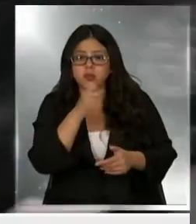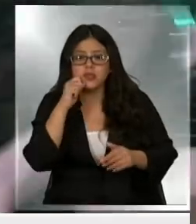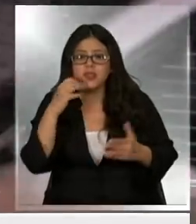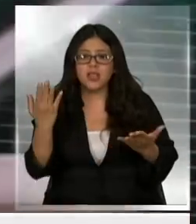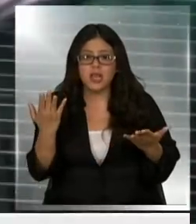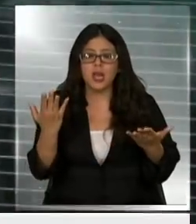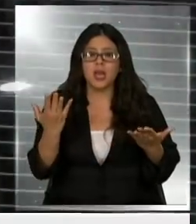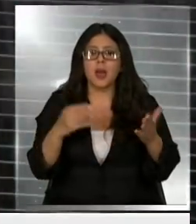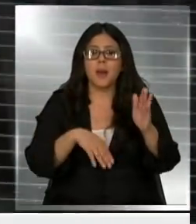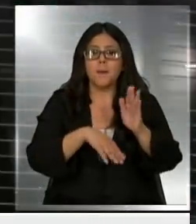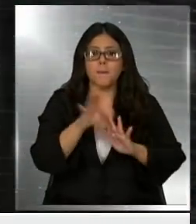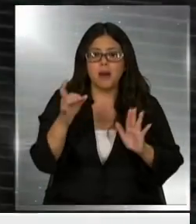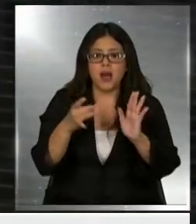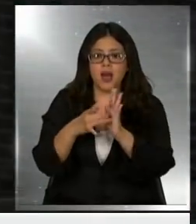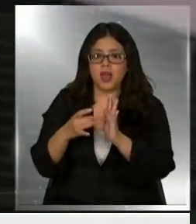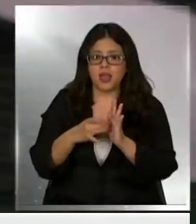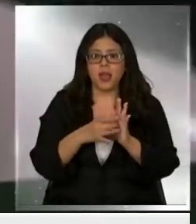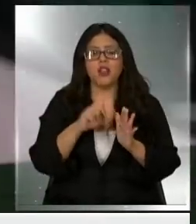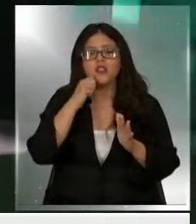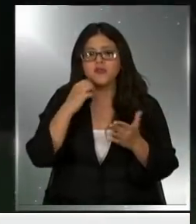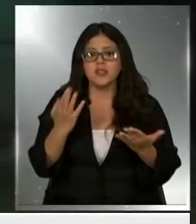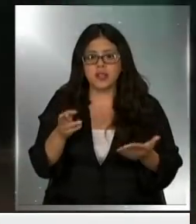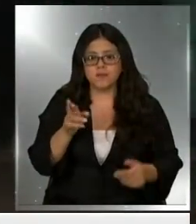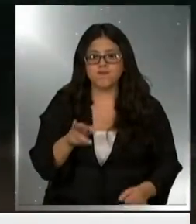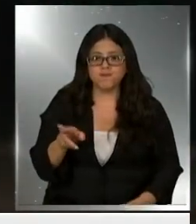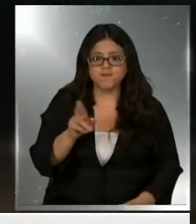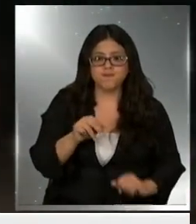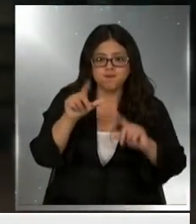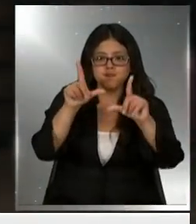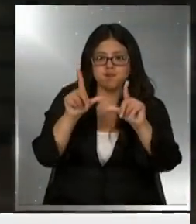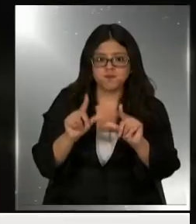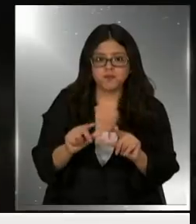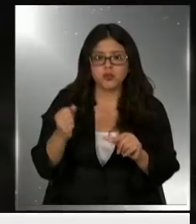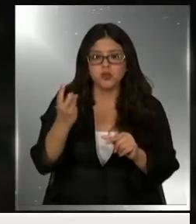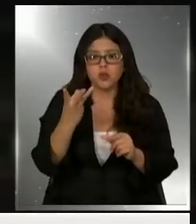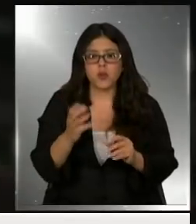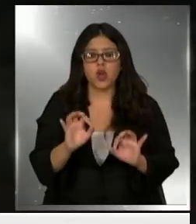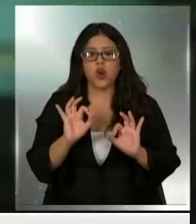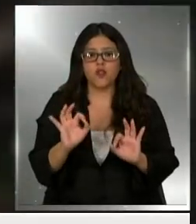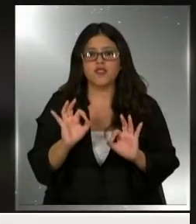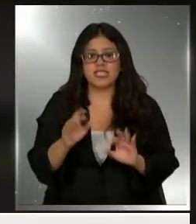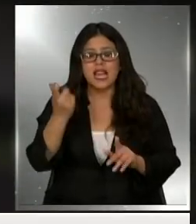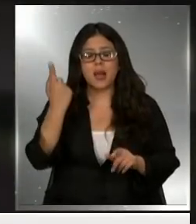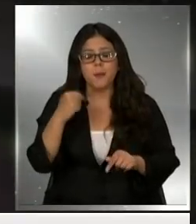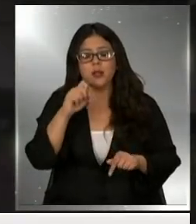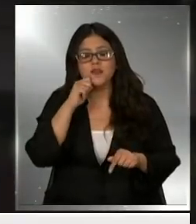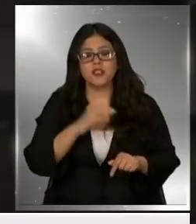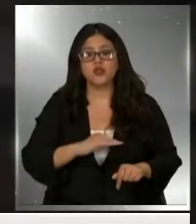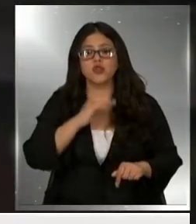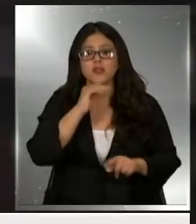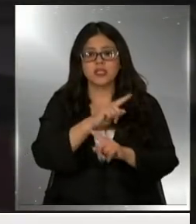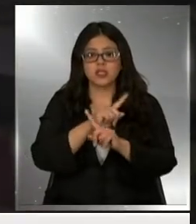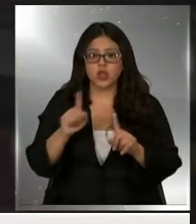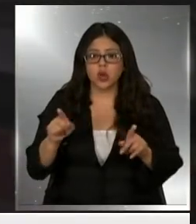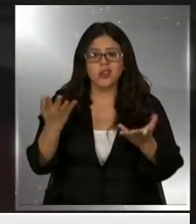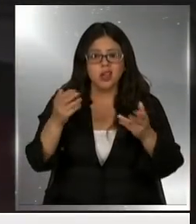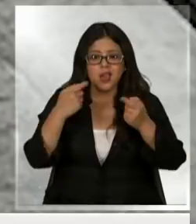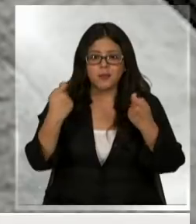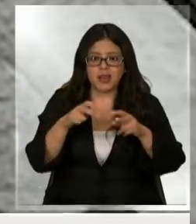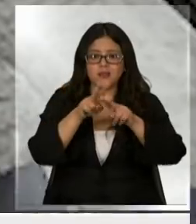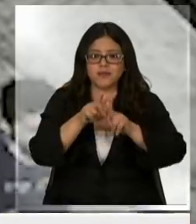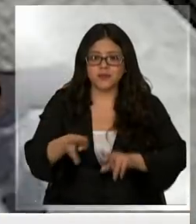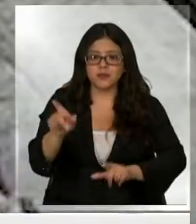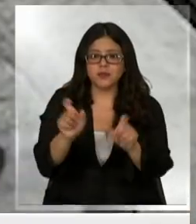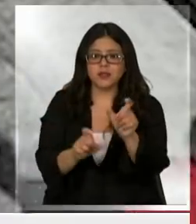se cometen más delitos, lo que ha redundado en la reducción de las cifras oficiales, pero aún no es suficiente para tranquilizar a la